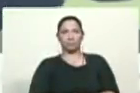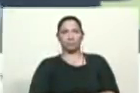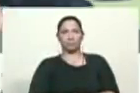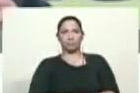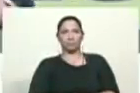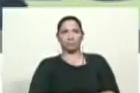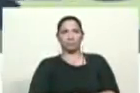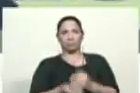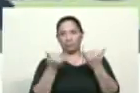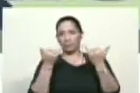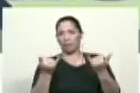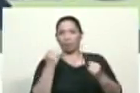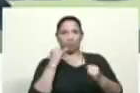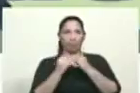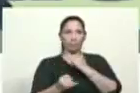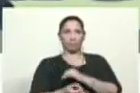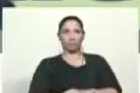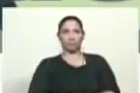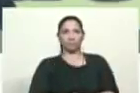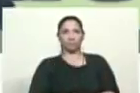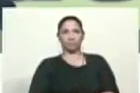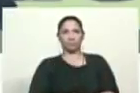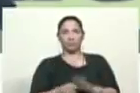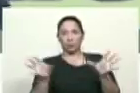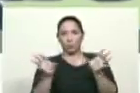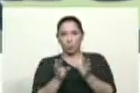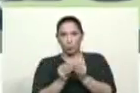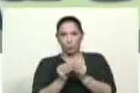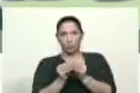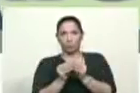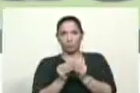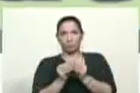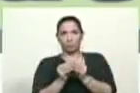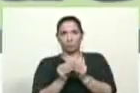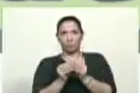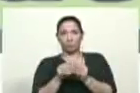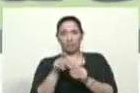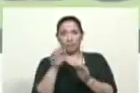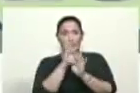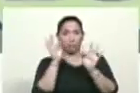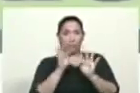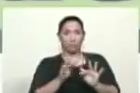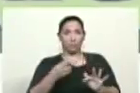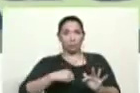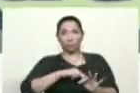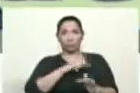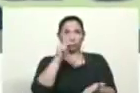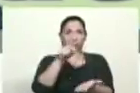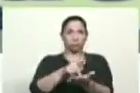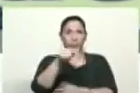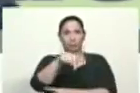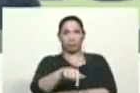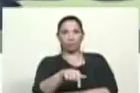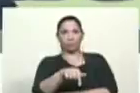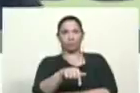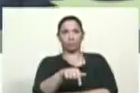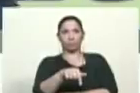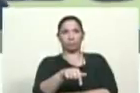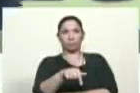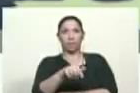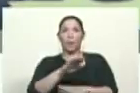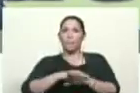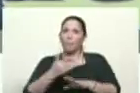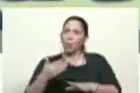Listo, ya voy terminando, voy resumiendo. Y de esa manera llegamos hasta acá, porque